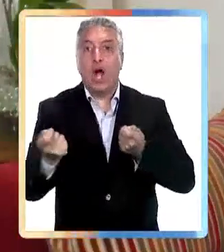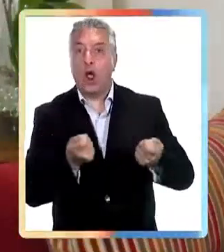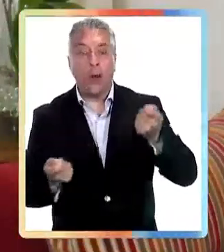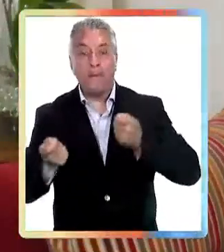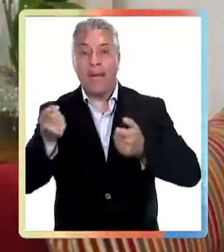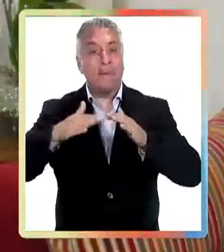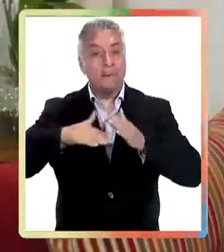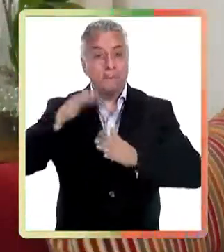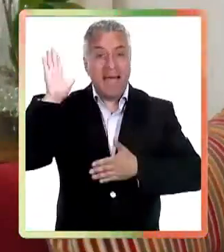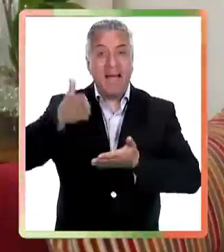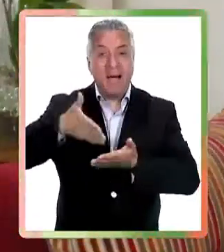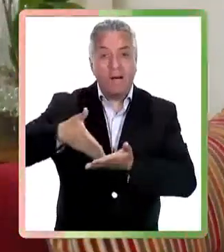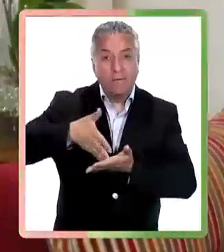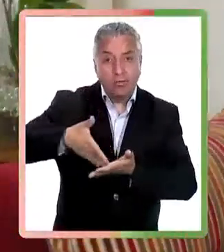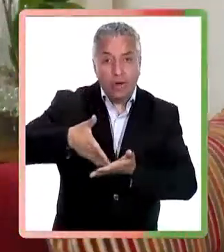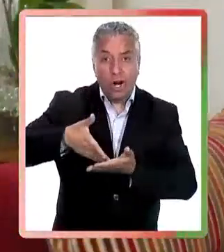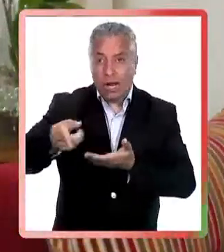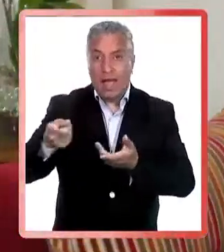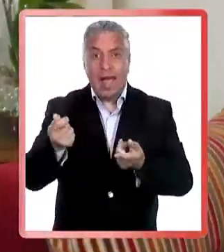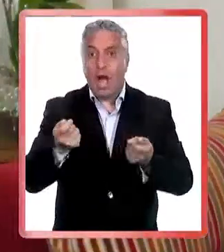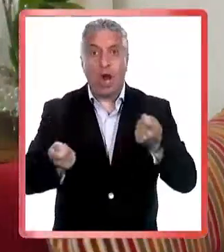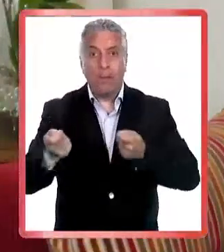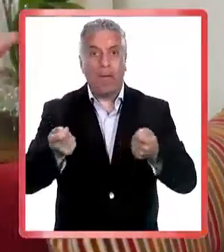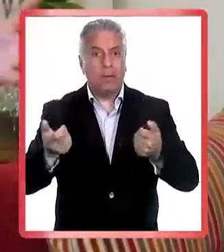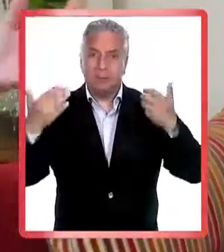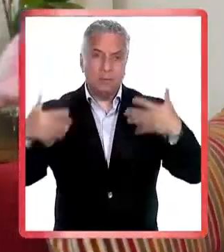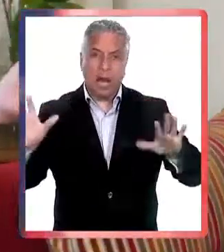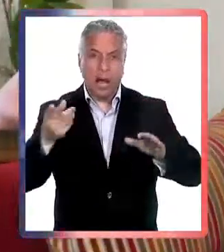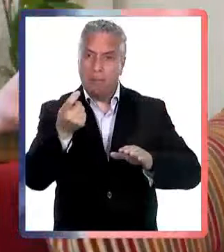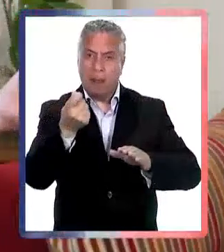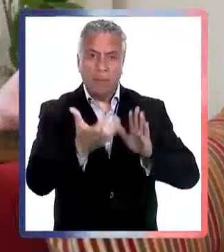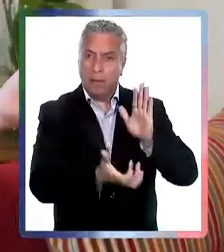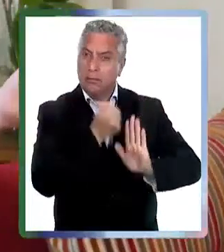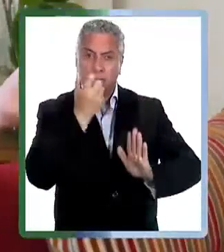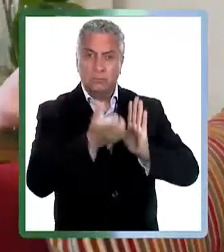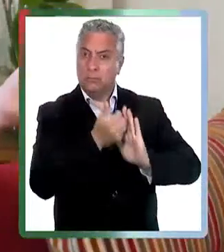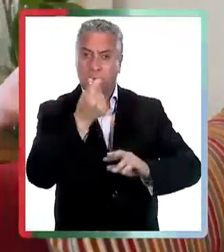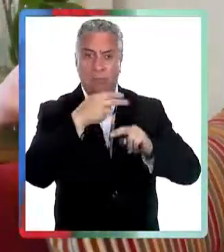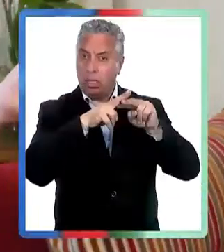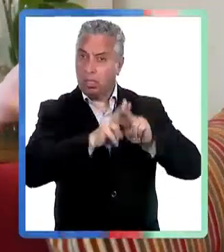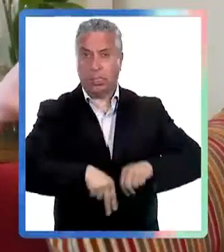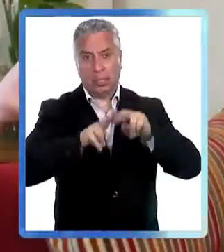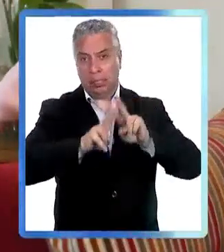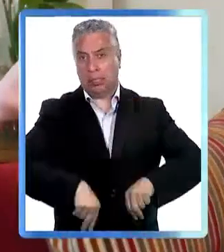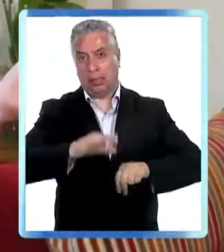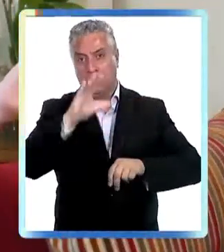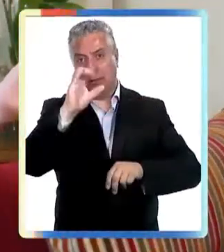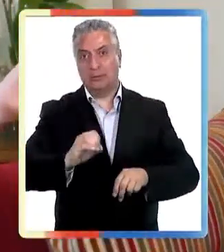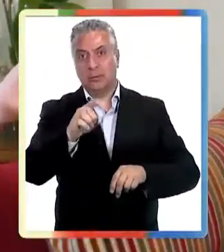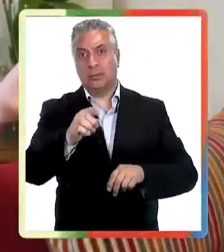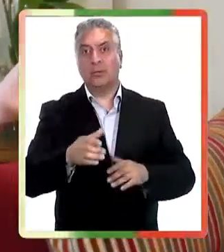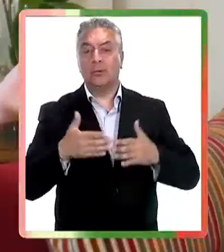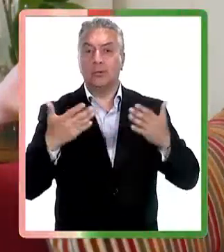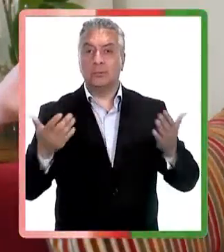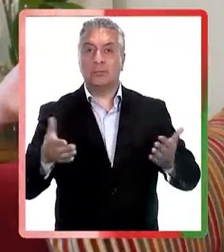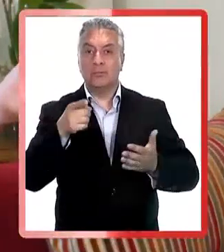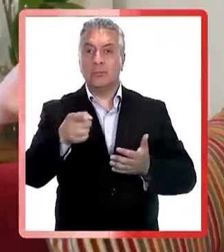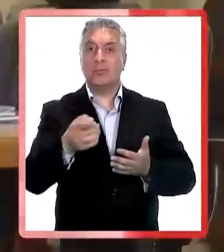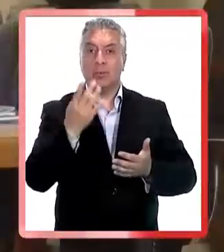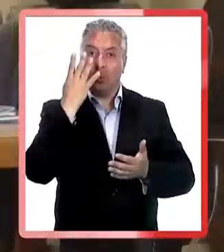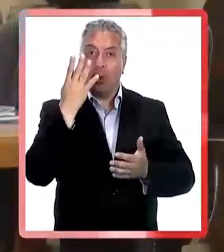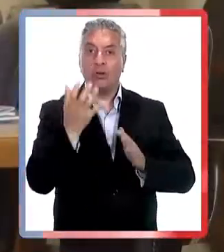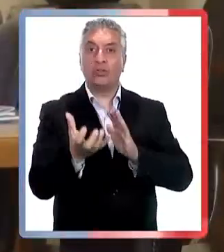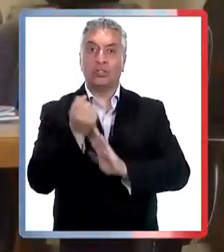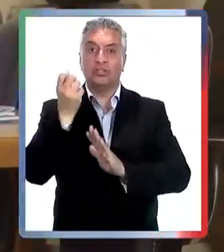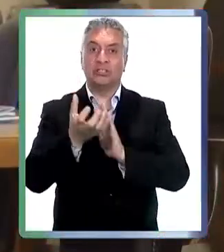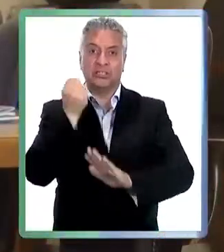tienen mayor vulnerabilidad económica, ya sacaron sus fondos con los 4